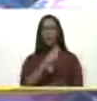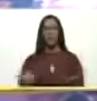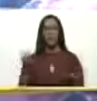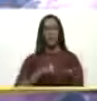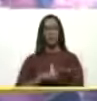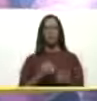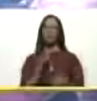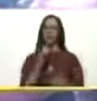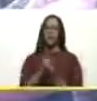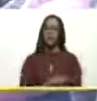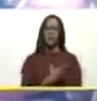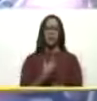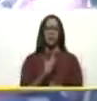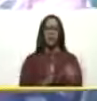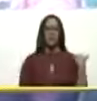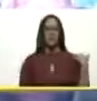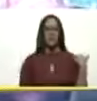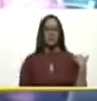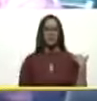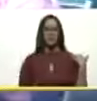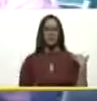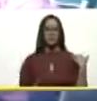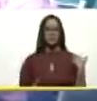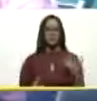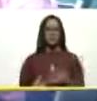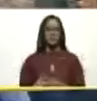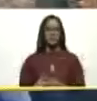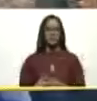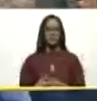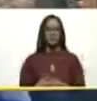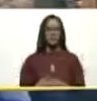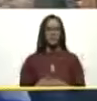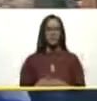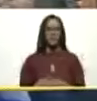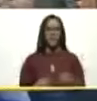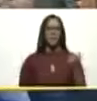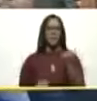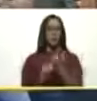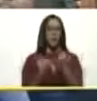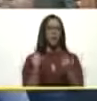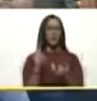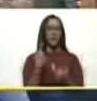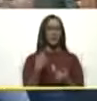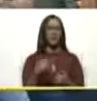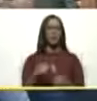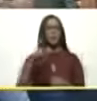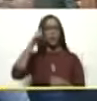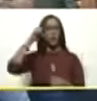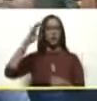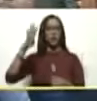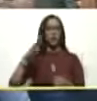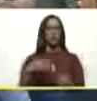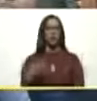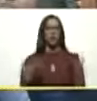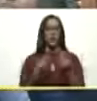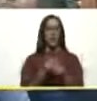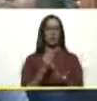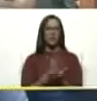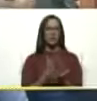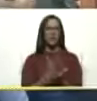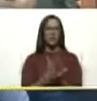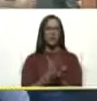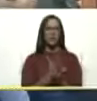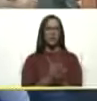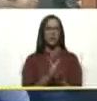Bueno, hermano presidente, solamente impulsado, primeramente por Dios, que nos acompaña siempre y